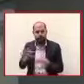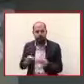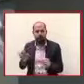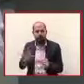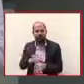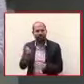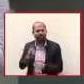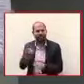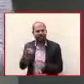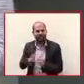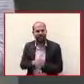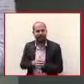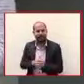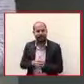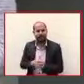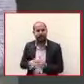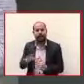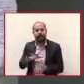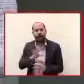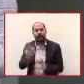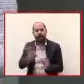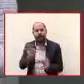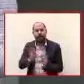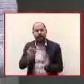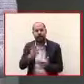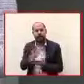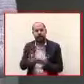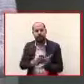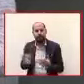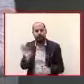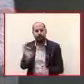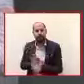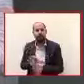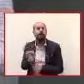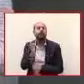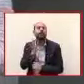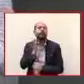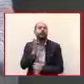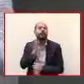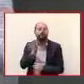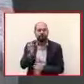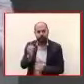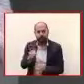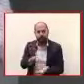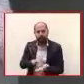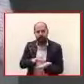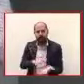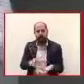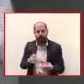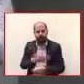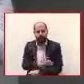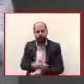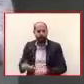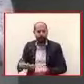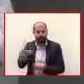esto obedeció a que hubo una aplicación del programa de beneficios fiscales en favor de las familias